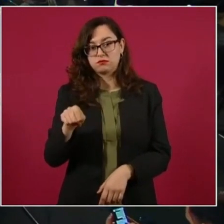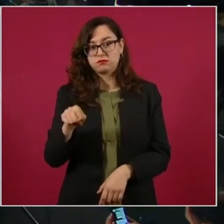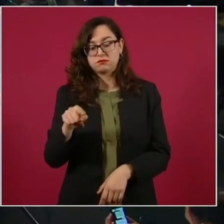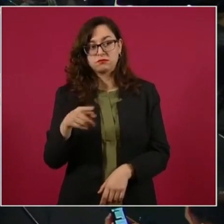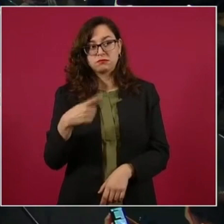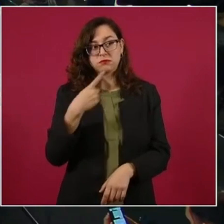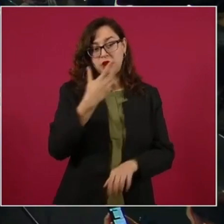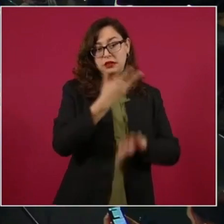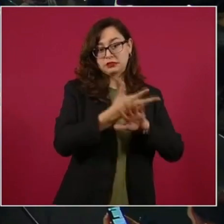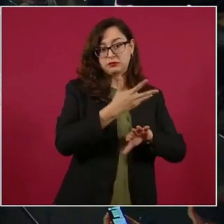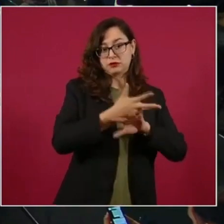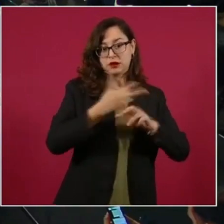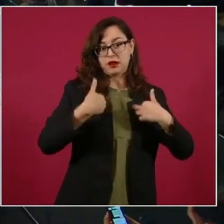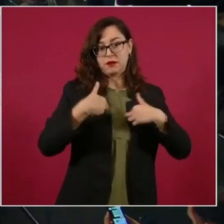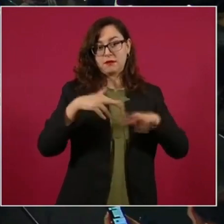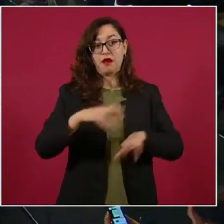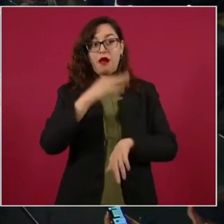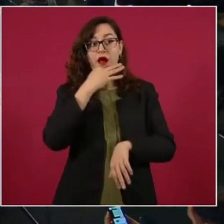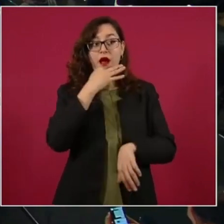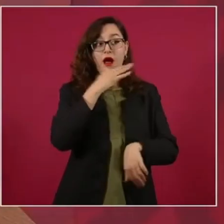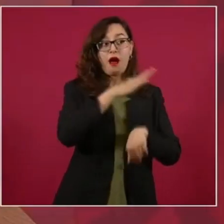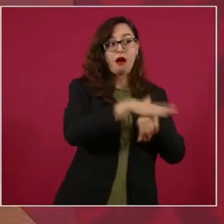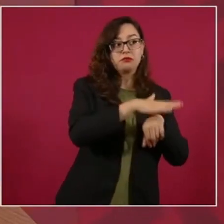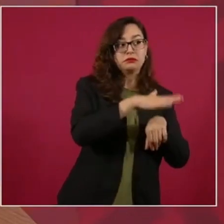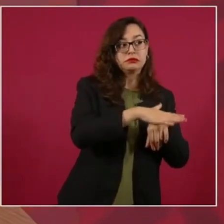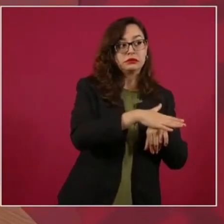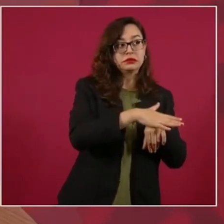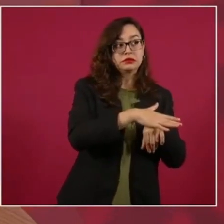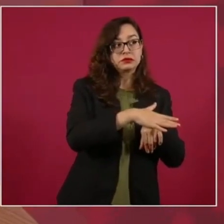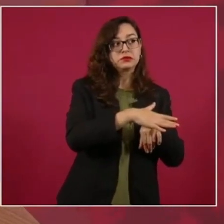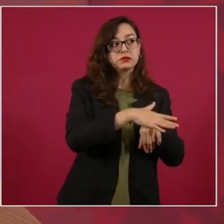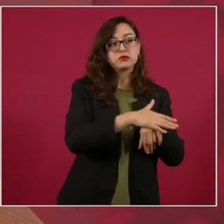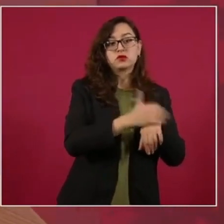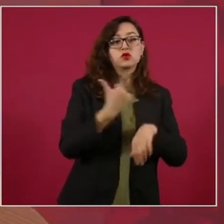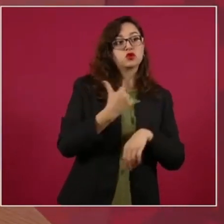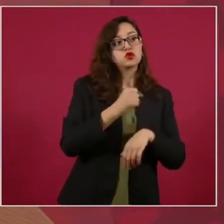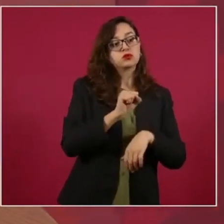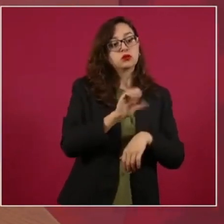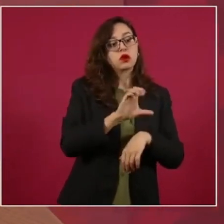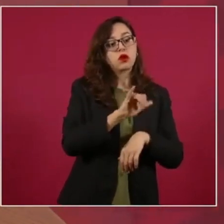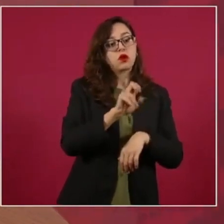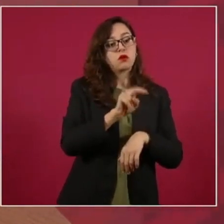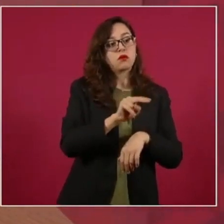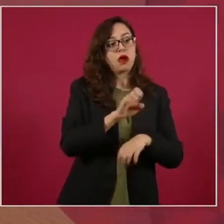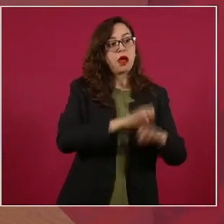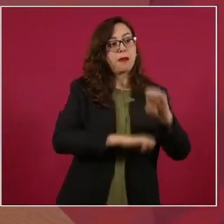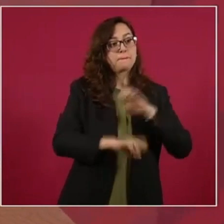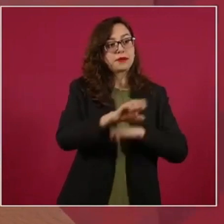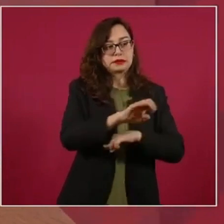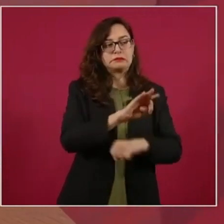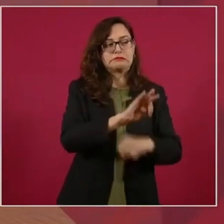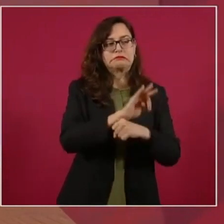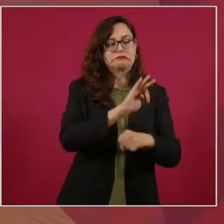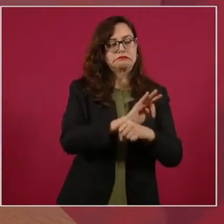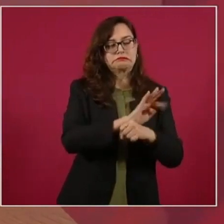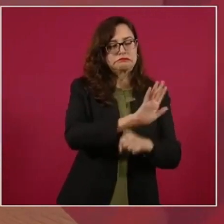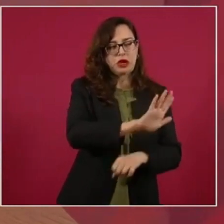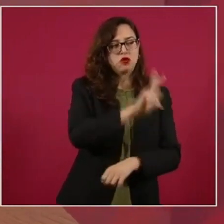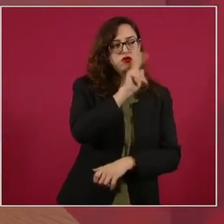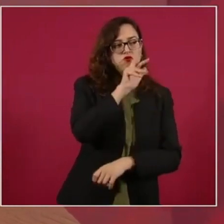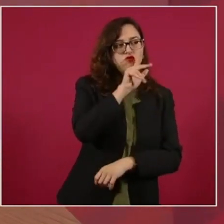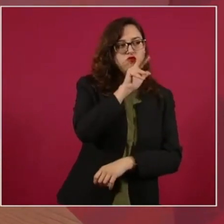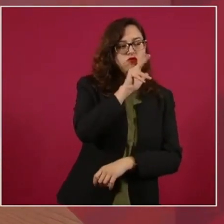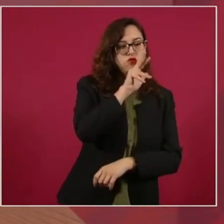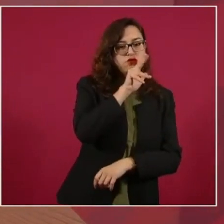iba a fallar a favor de las empresas petroleras. O sea, todavía no salía